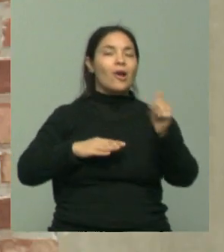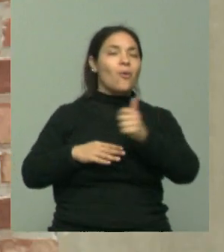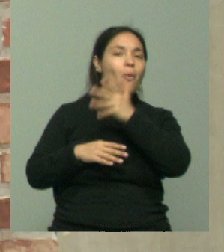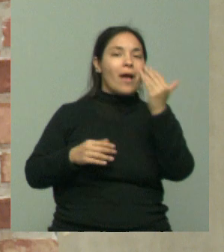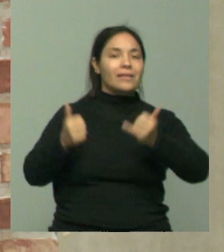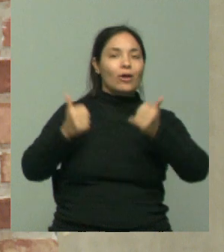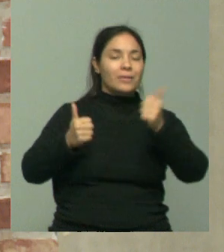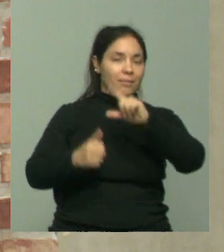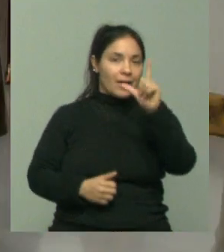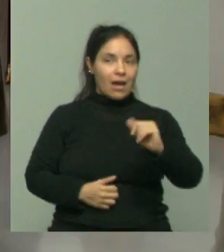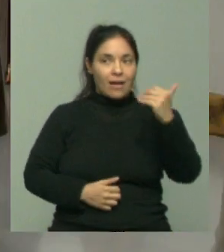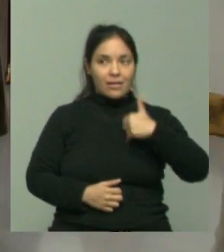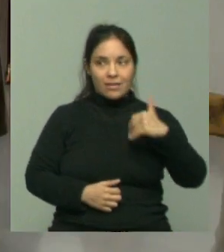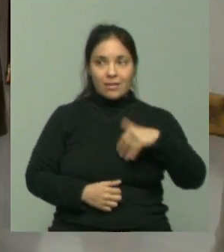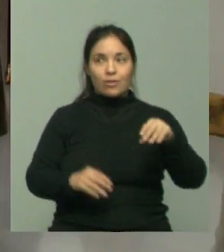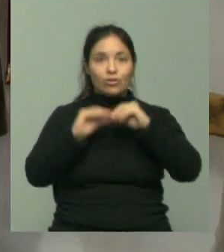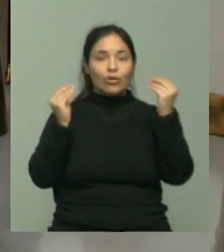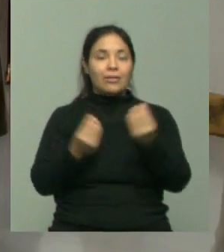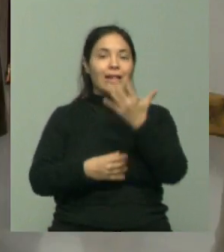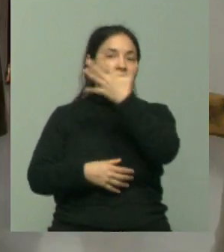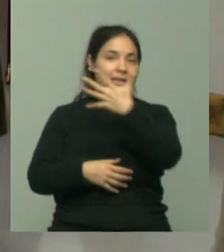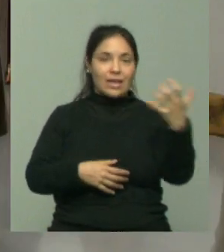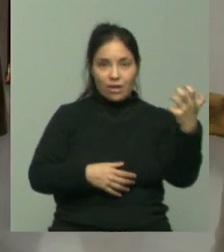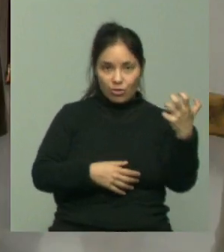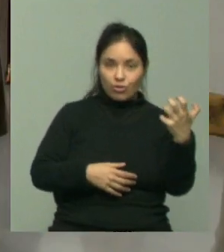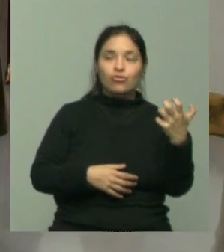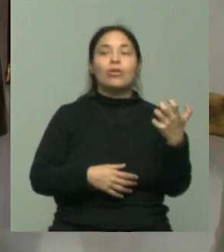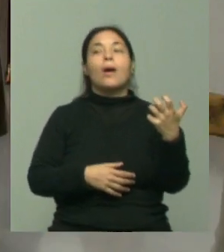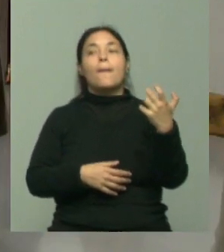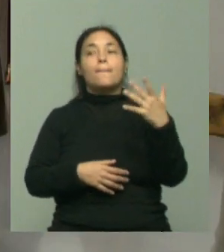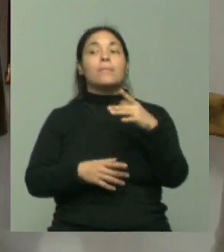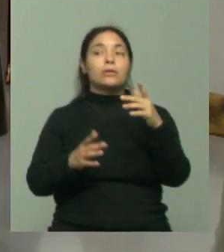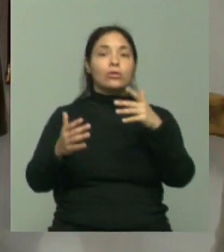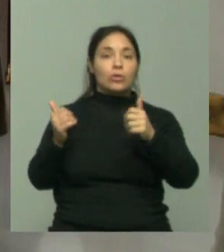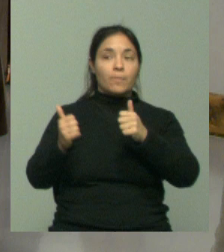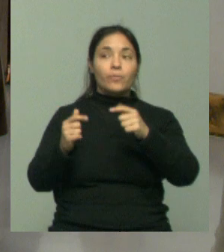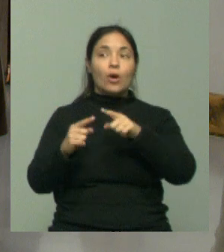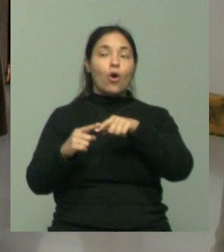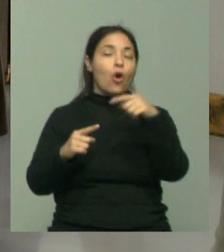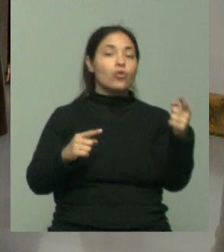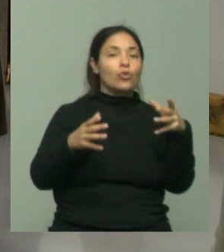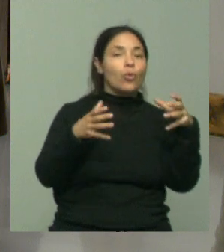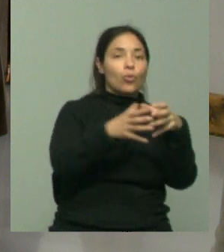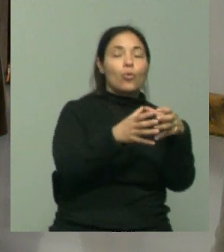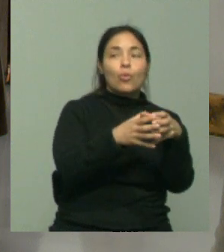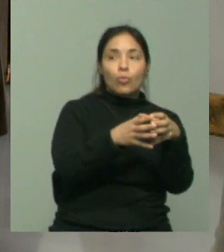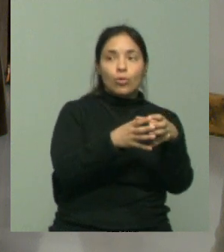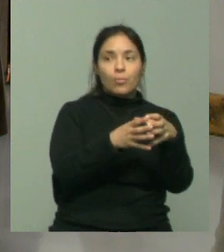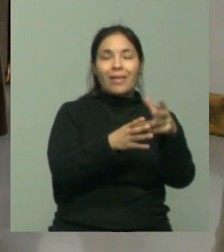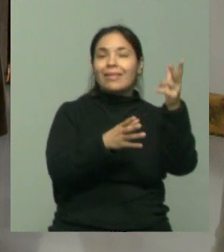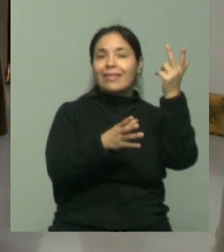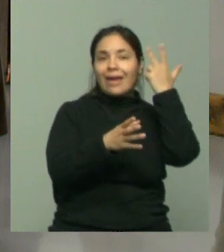la Argentina? De todos los participantes eran 500 participantes en todo el torneo. Claro. Y en los 110 con vallas eran, si no me equivoco,